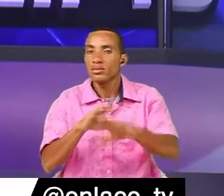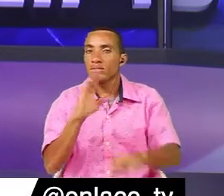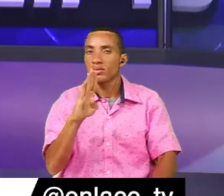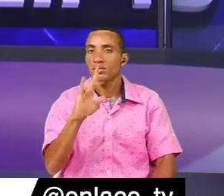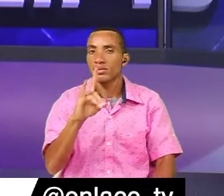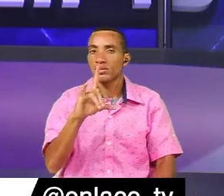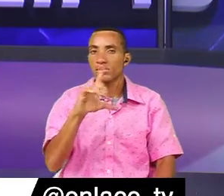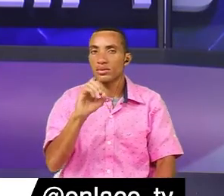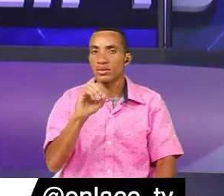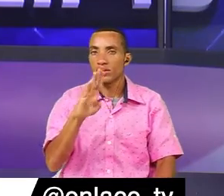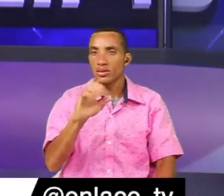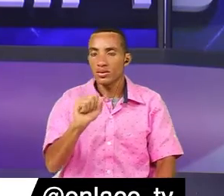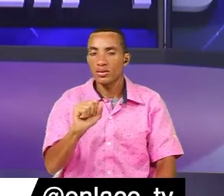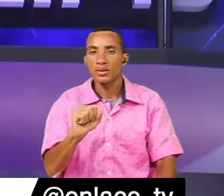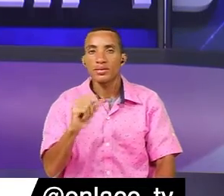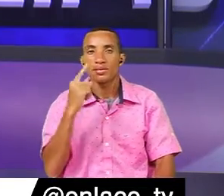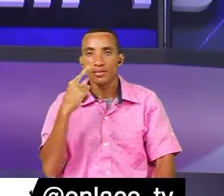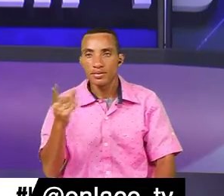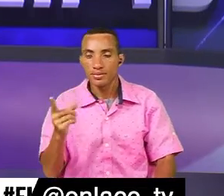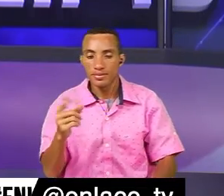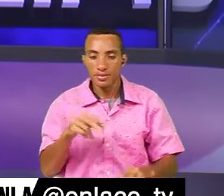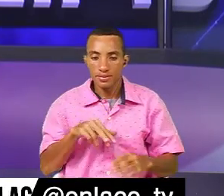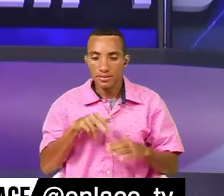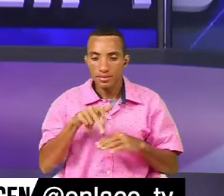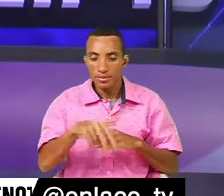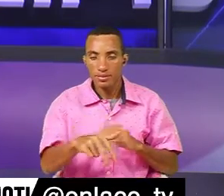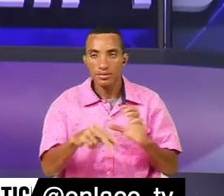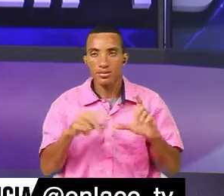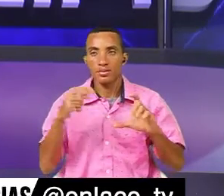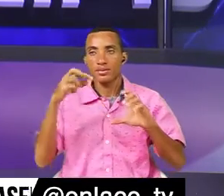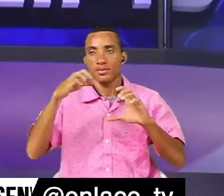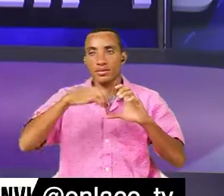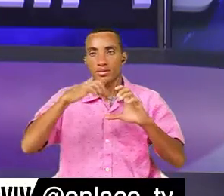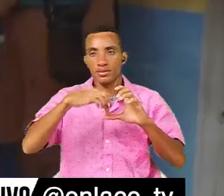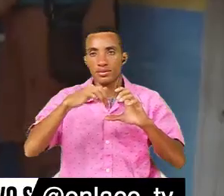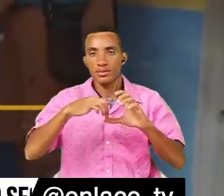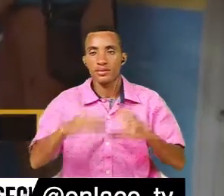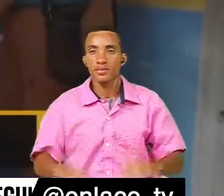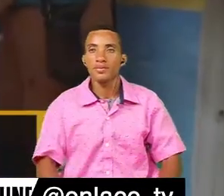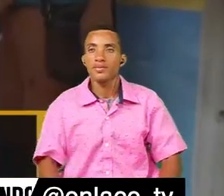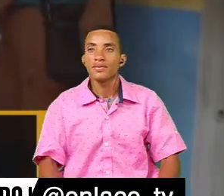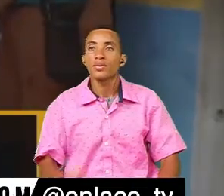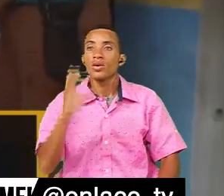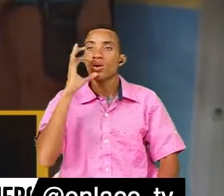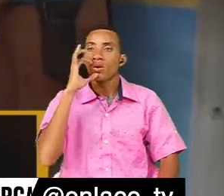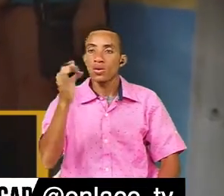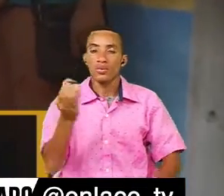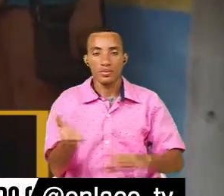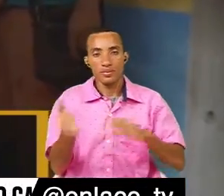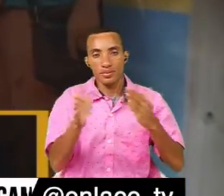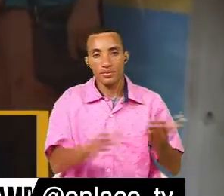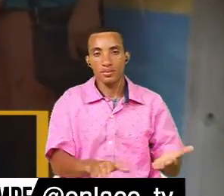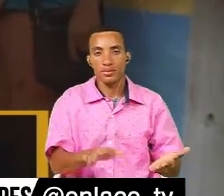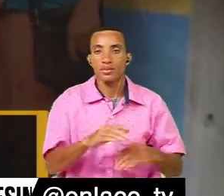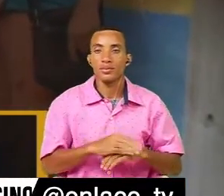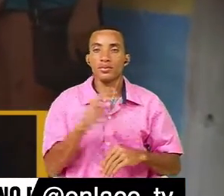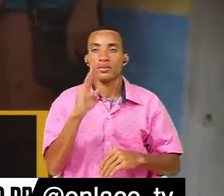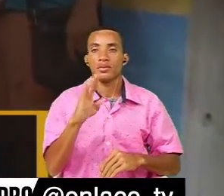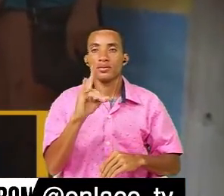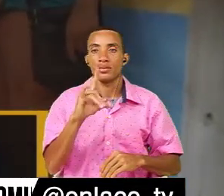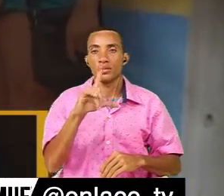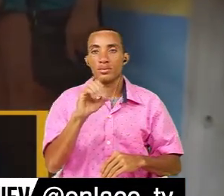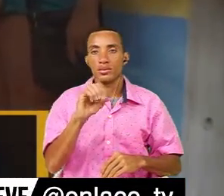Su deceso se produjo en las escaleras del Centro Popular Comercial. Murió Hugo Meneses, más conocido como Buloba, en hechos que ocurrieron